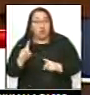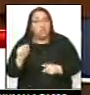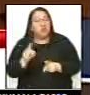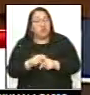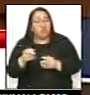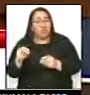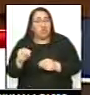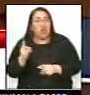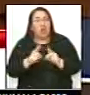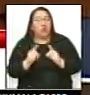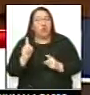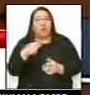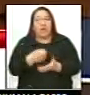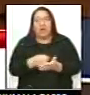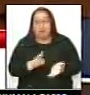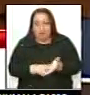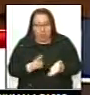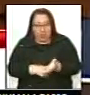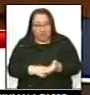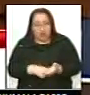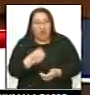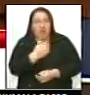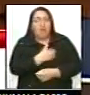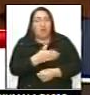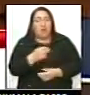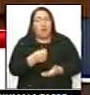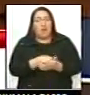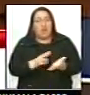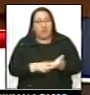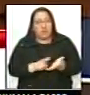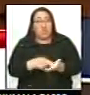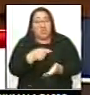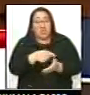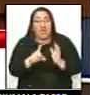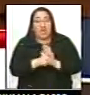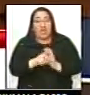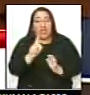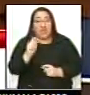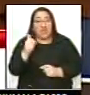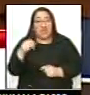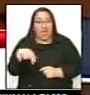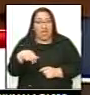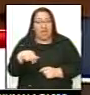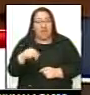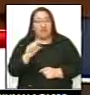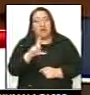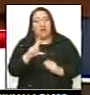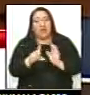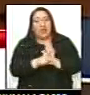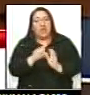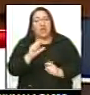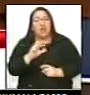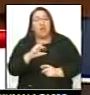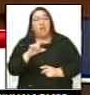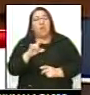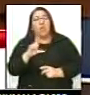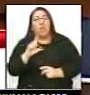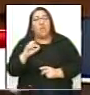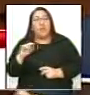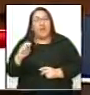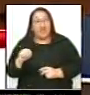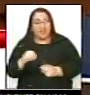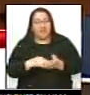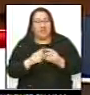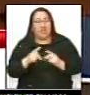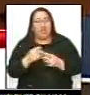de exoneraciones tributarias, de beneficios tributarios. Ahí tenemos la ley Latam, la ley Pulpín. Y con los recursos naturales ni qué